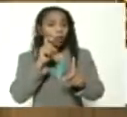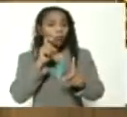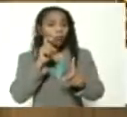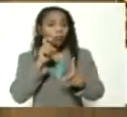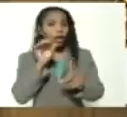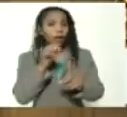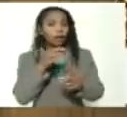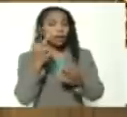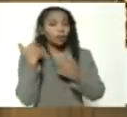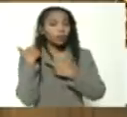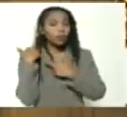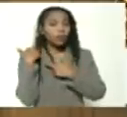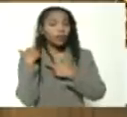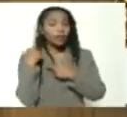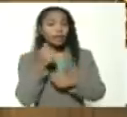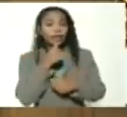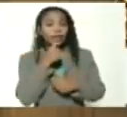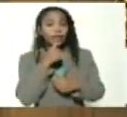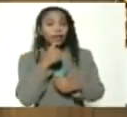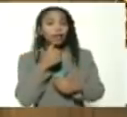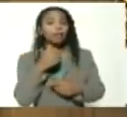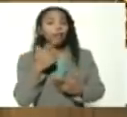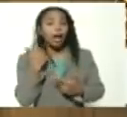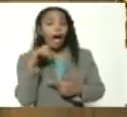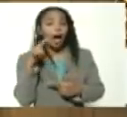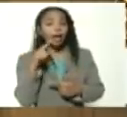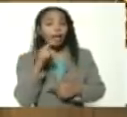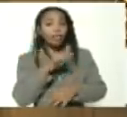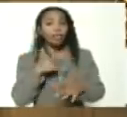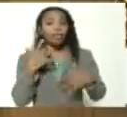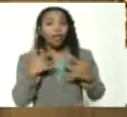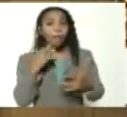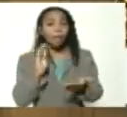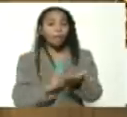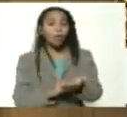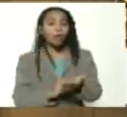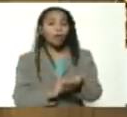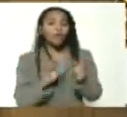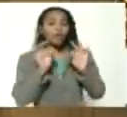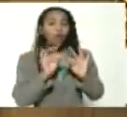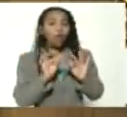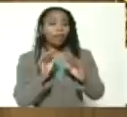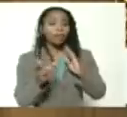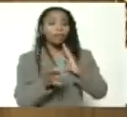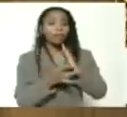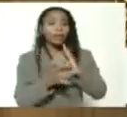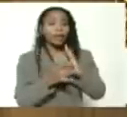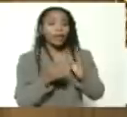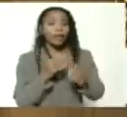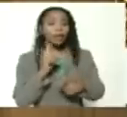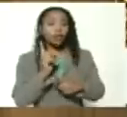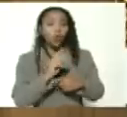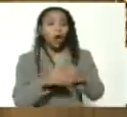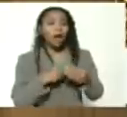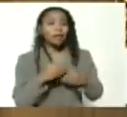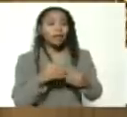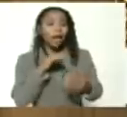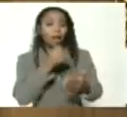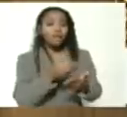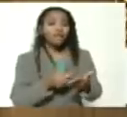al respecto, y quienes sí lo han hecho muchas veces aplican la técnica, mas no realizan el consiguiente informe.